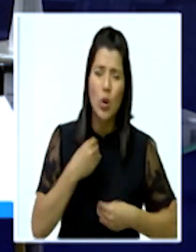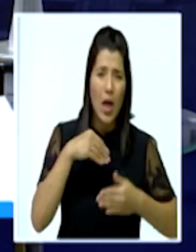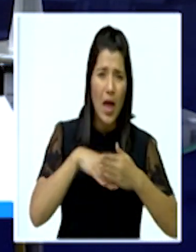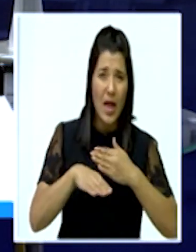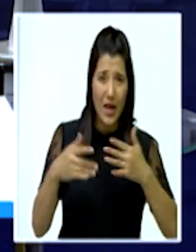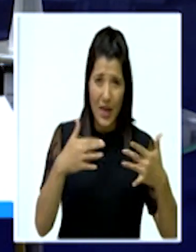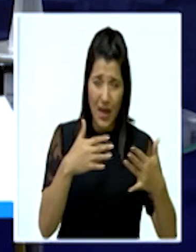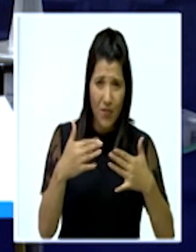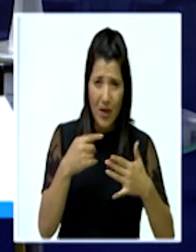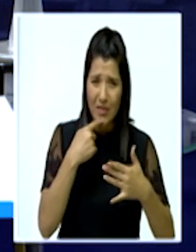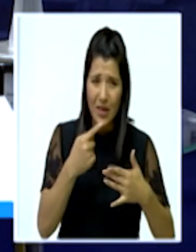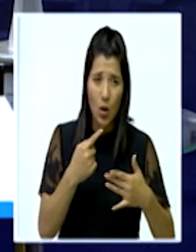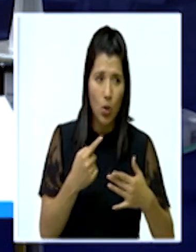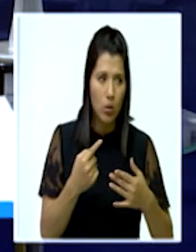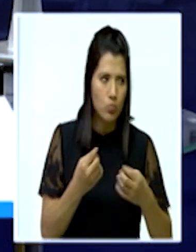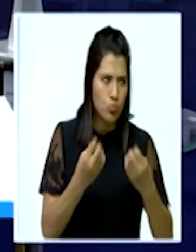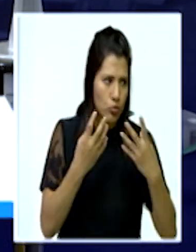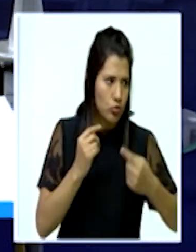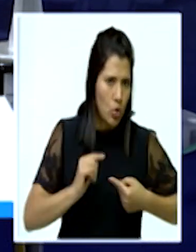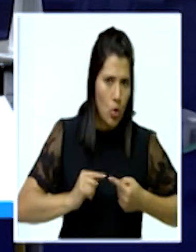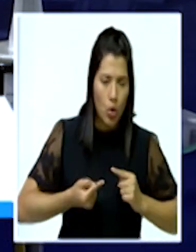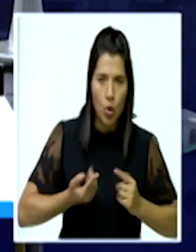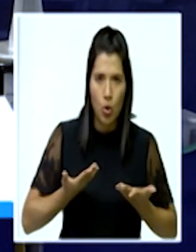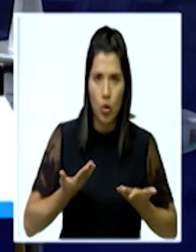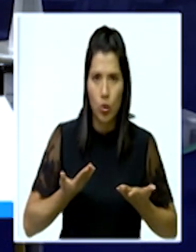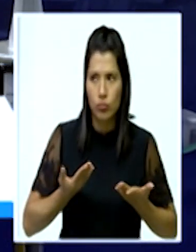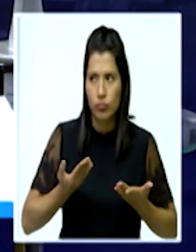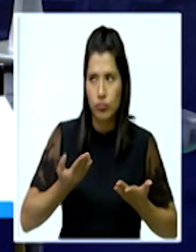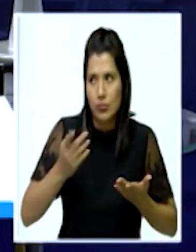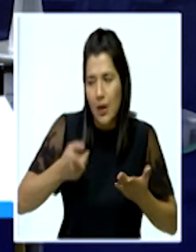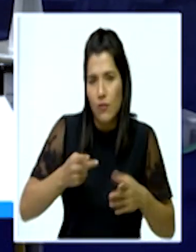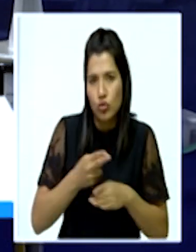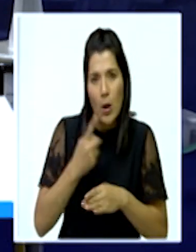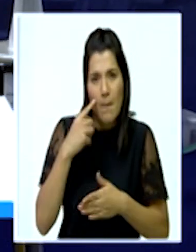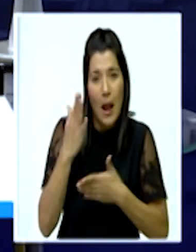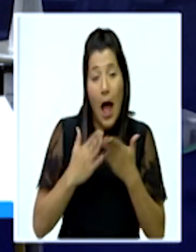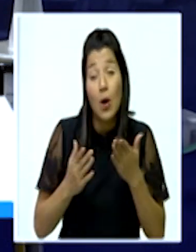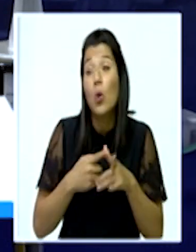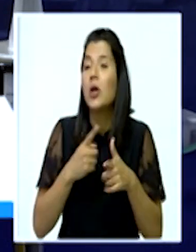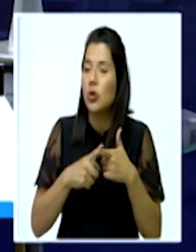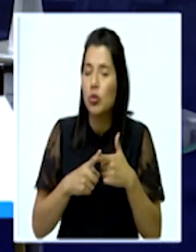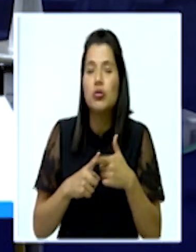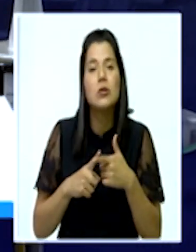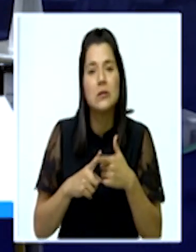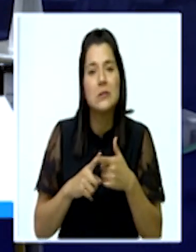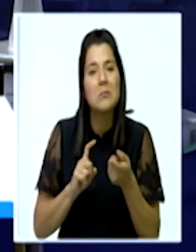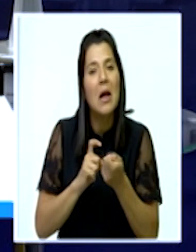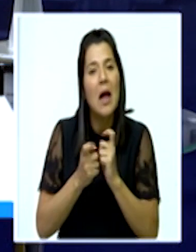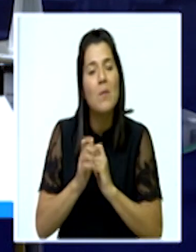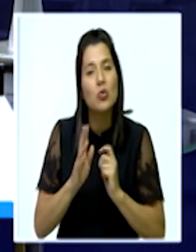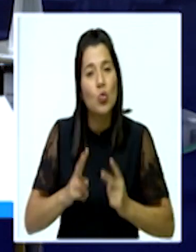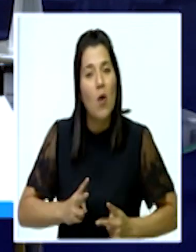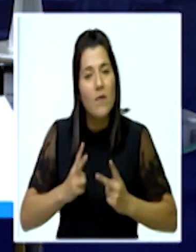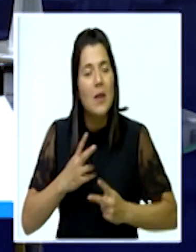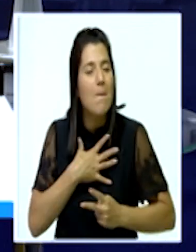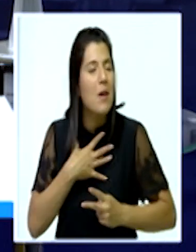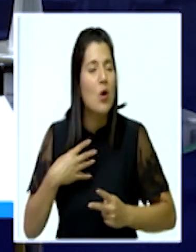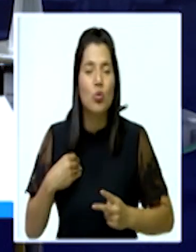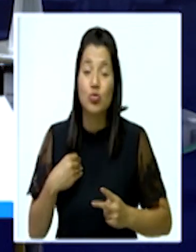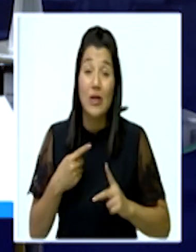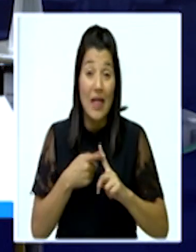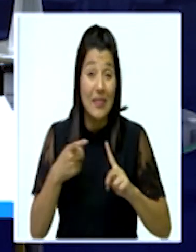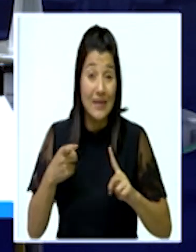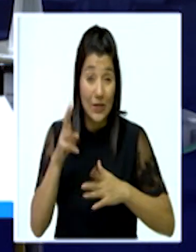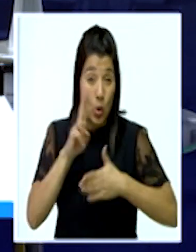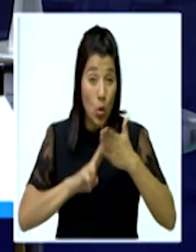y dijo, tanto dolor me tiene que servir para algo. Entonces le dio un sentido al dolor y me encanta él porque desde que yo aprendí en la universidad sobre ese libro, yo